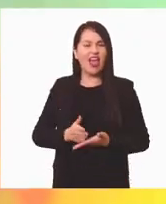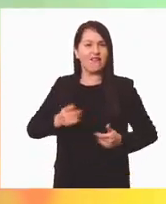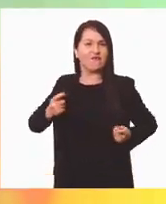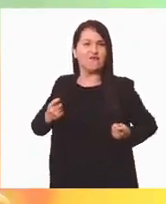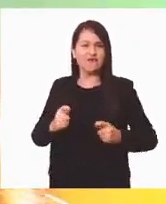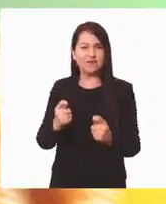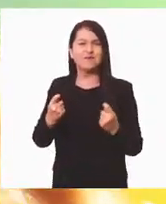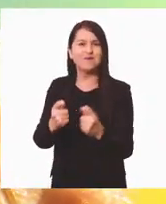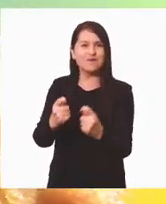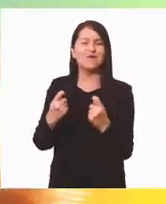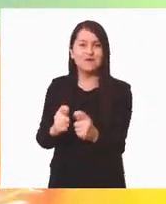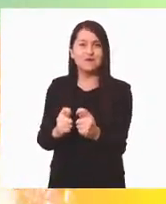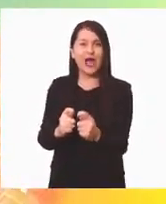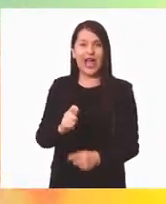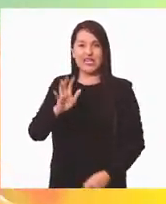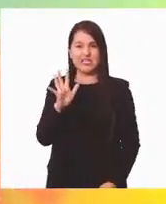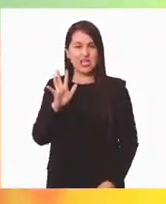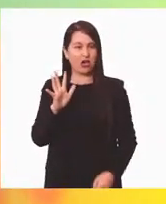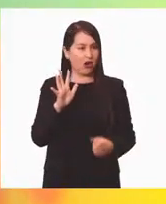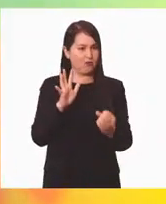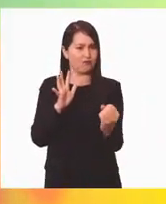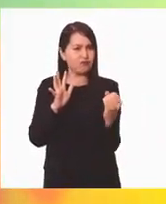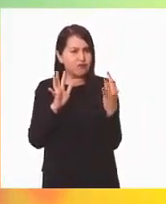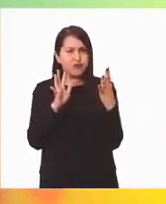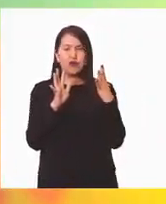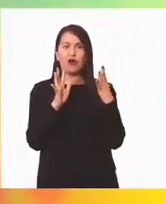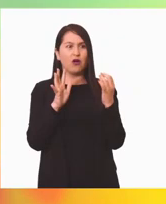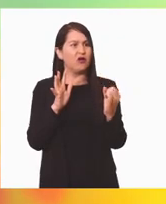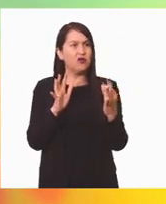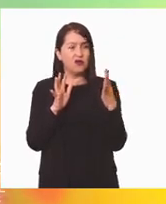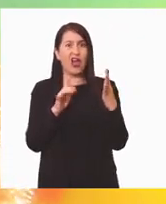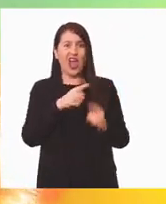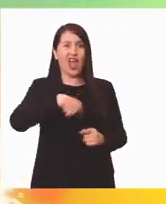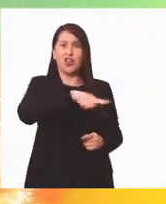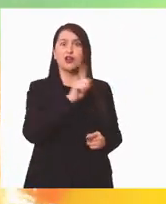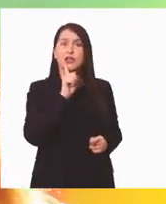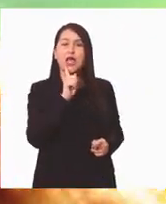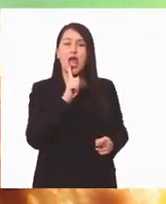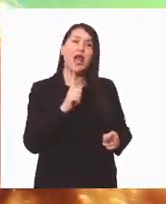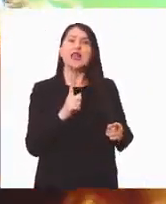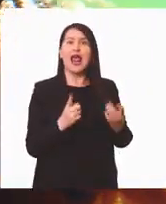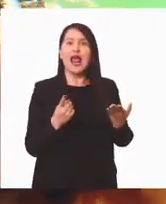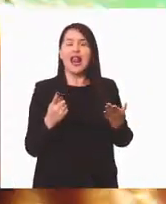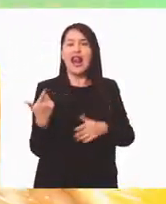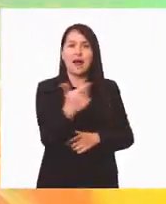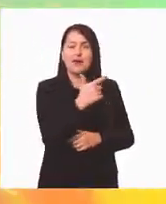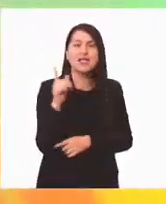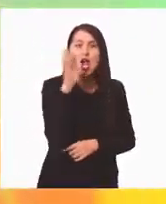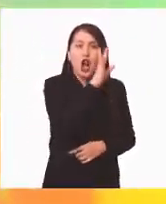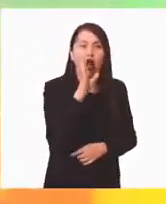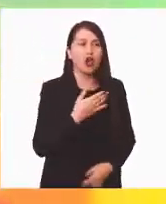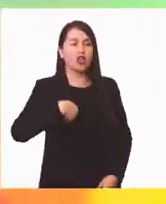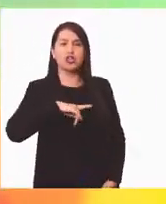¡Sí! ¡Somos 5 contra muchísimos! ¡Sí! ¡Ellos tienen lápices de colores y nosotros no!